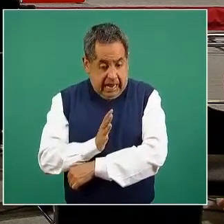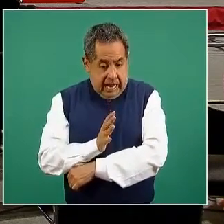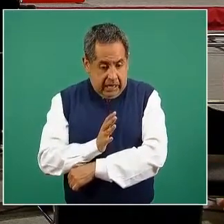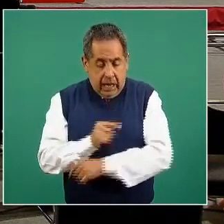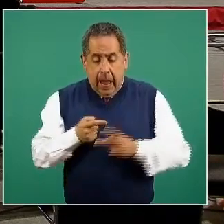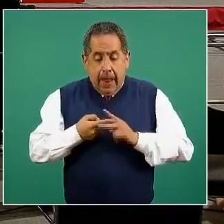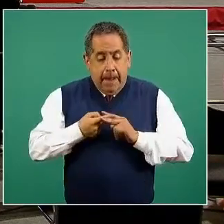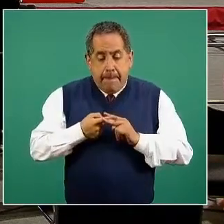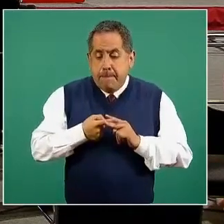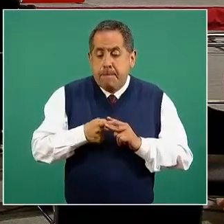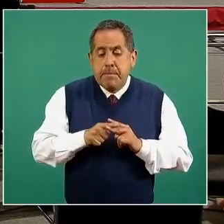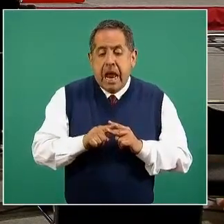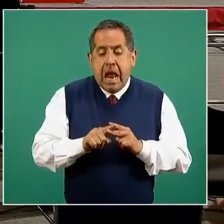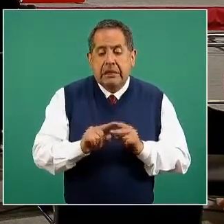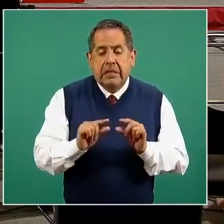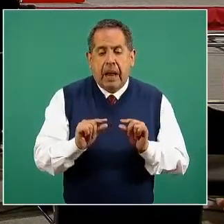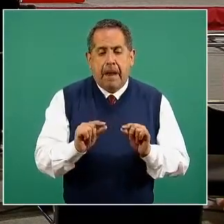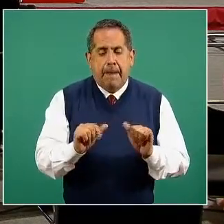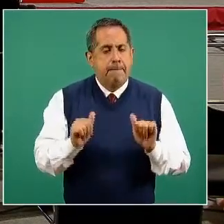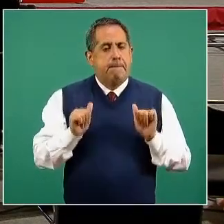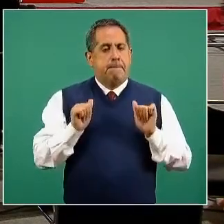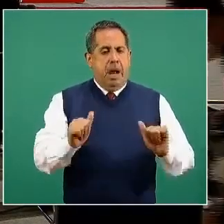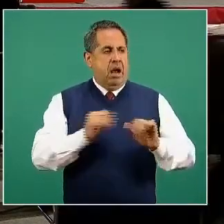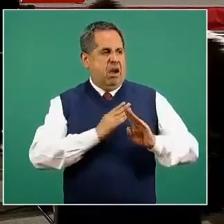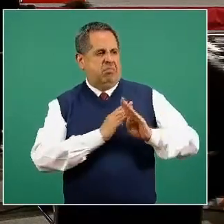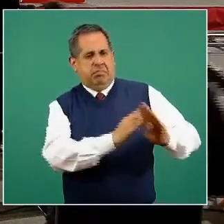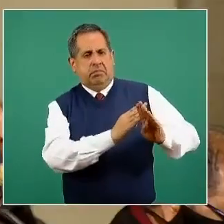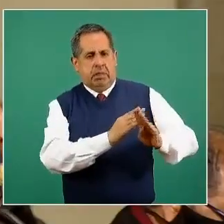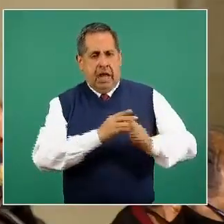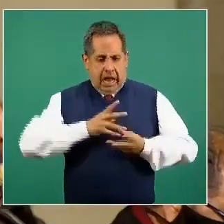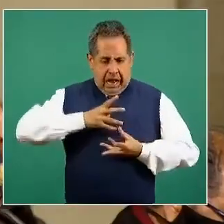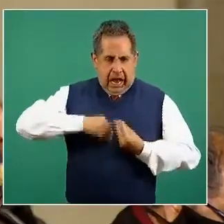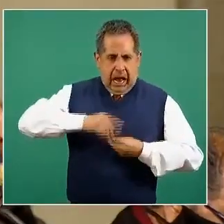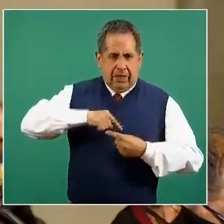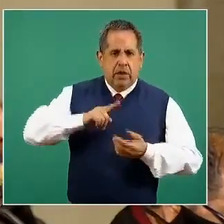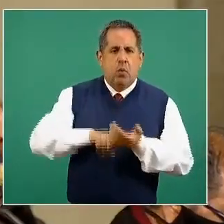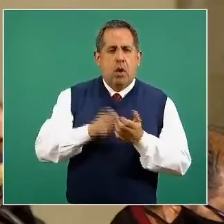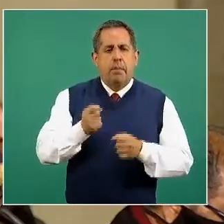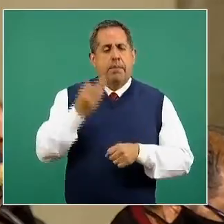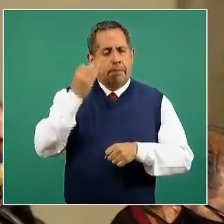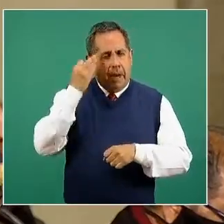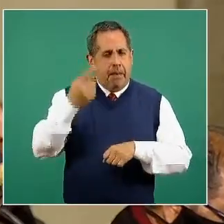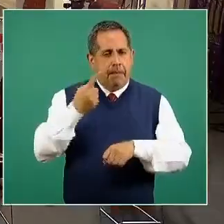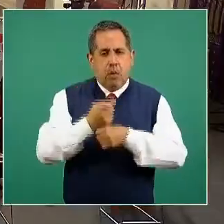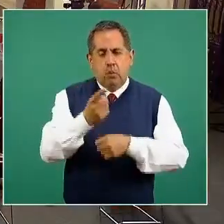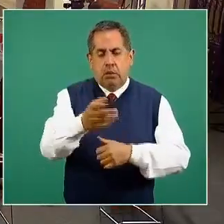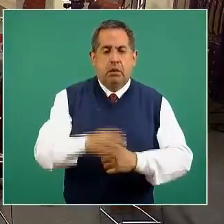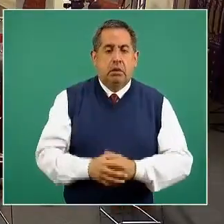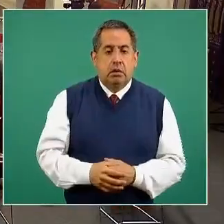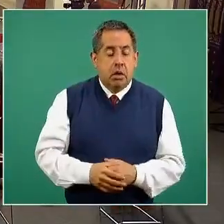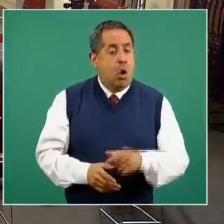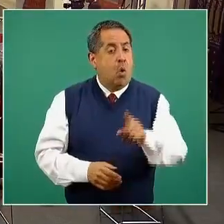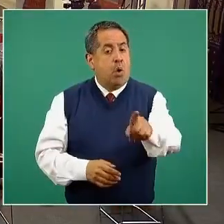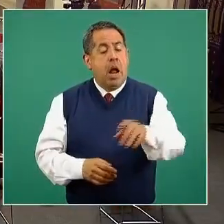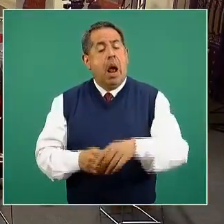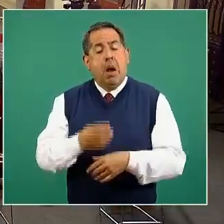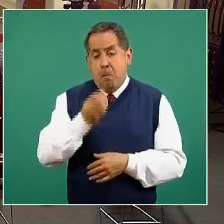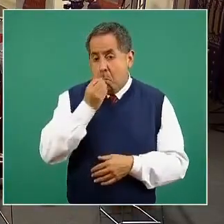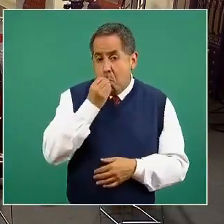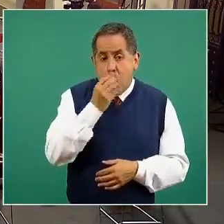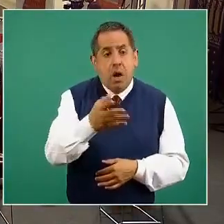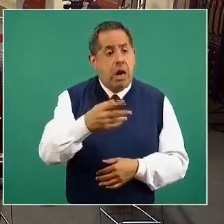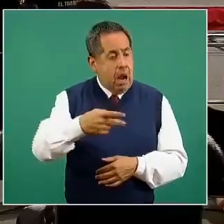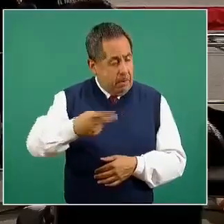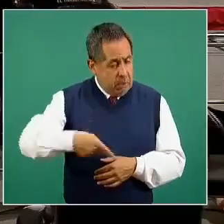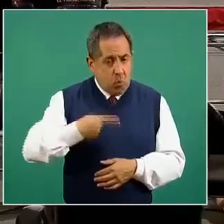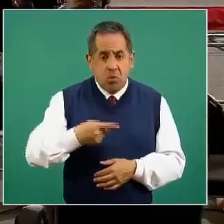proteínas para protegernos? ¿En cuánto tiempo? Esa sería la primera pregunta. Con mucho gusto. Es una pregunta muy importante. Gracias